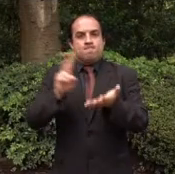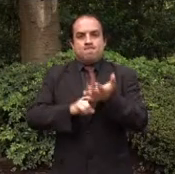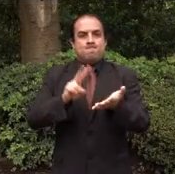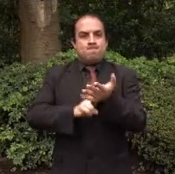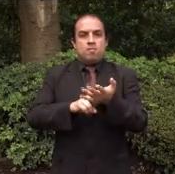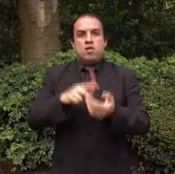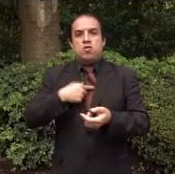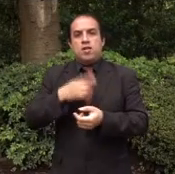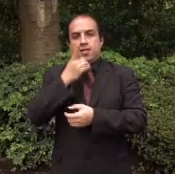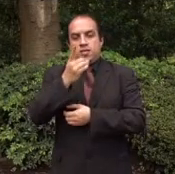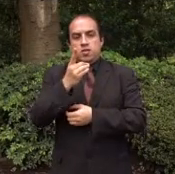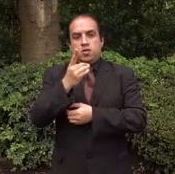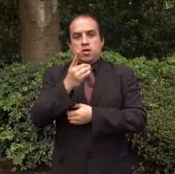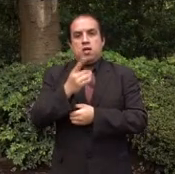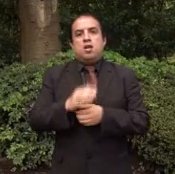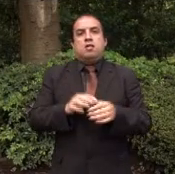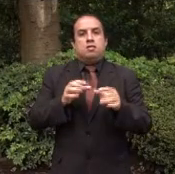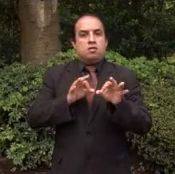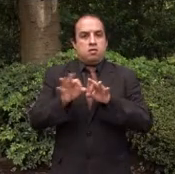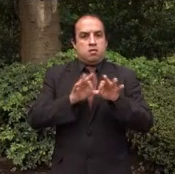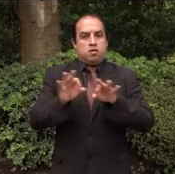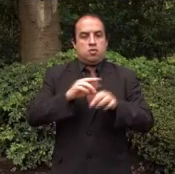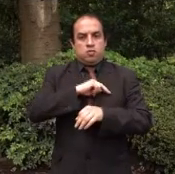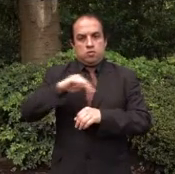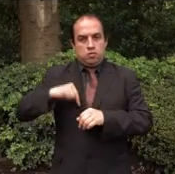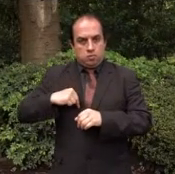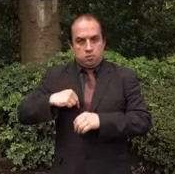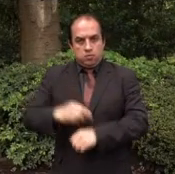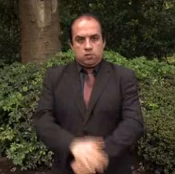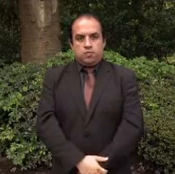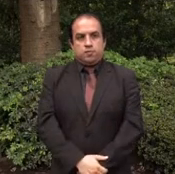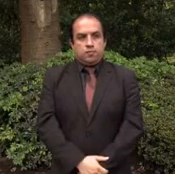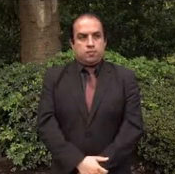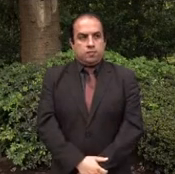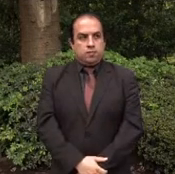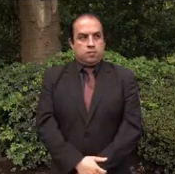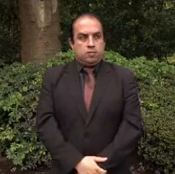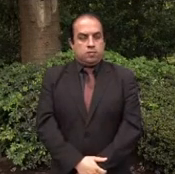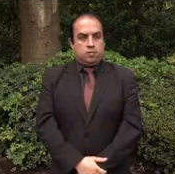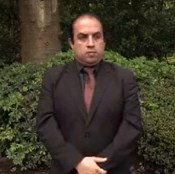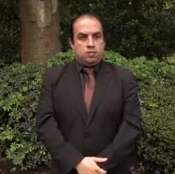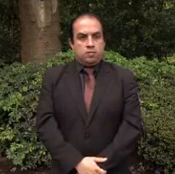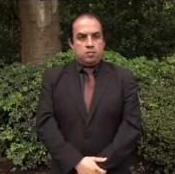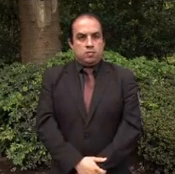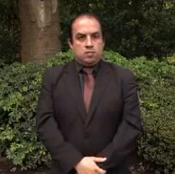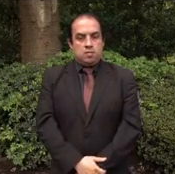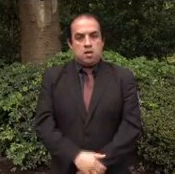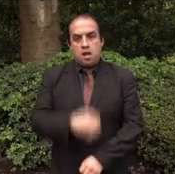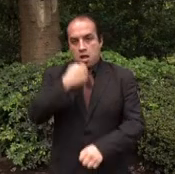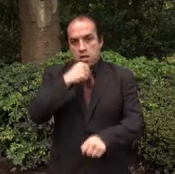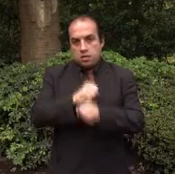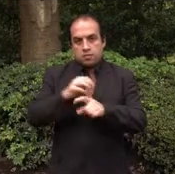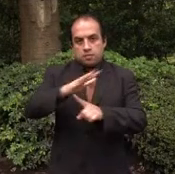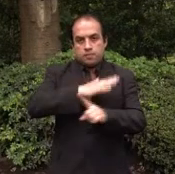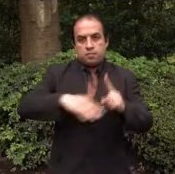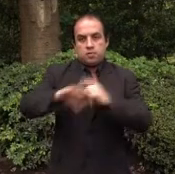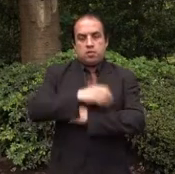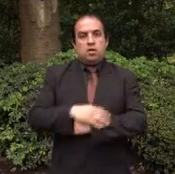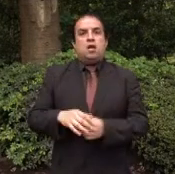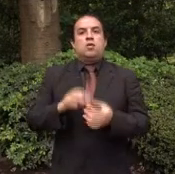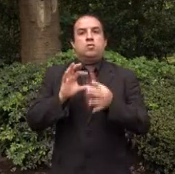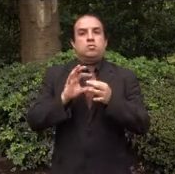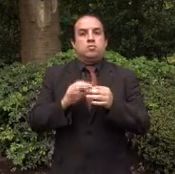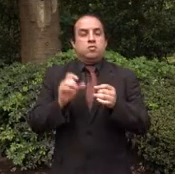este proyecto de la Secretaría de la Defensa Nacional, el Ejército del Pueblo. A la Secretaría del Medio Ambiente, a través de CONAGUA,